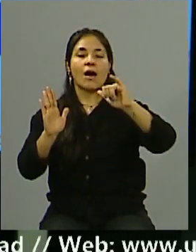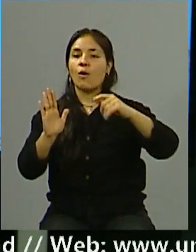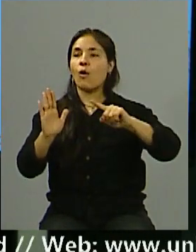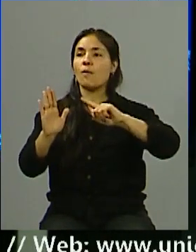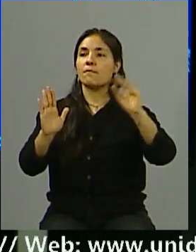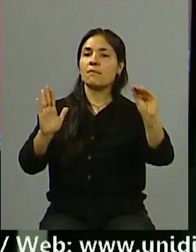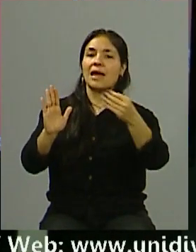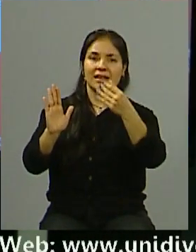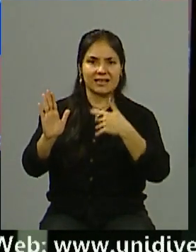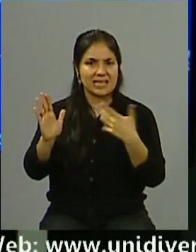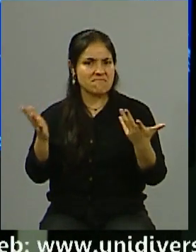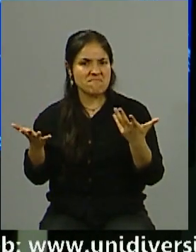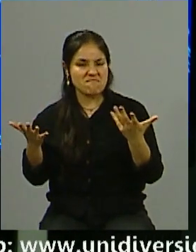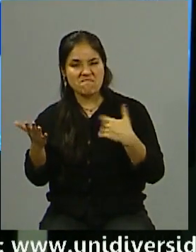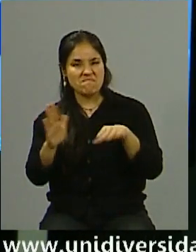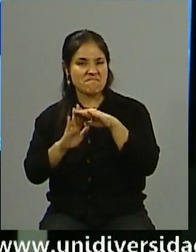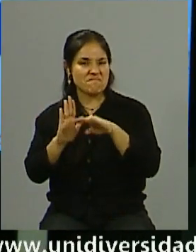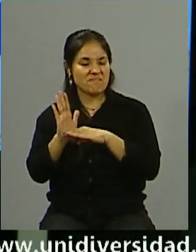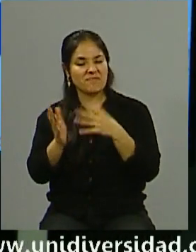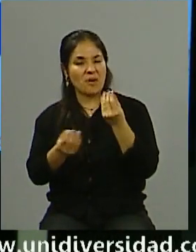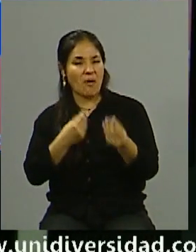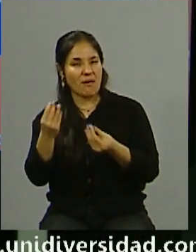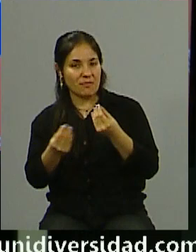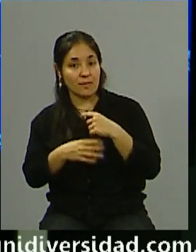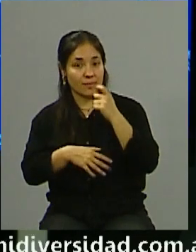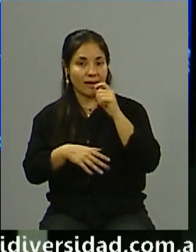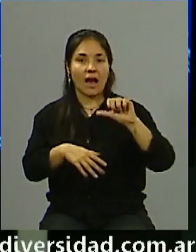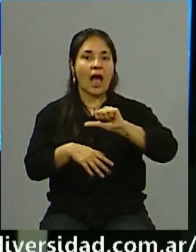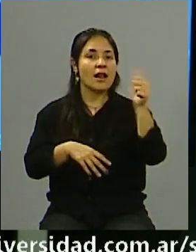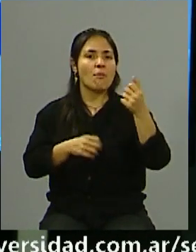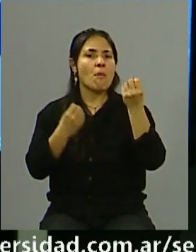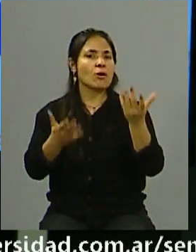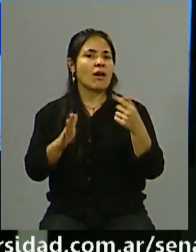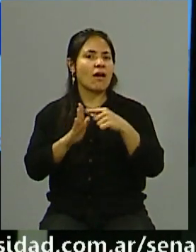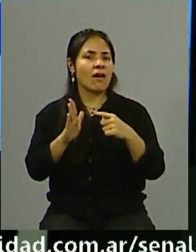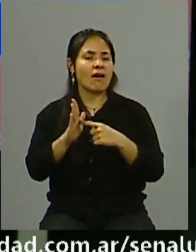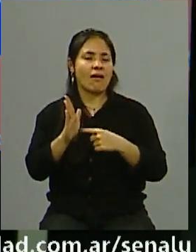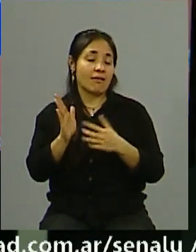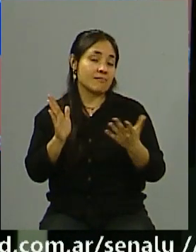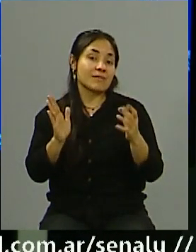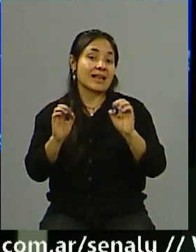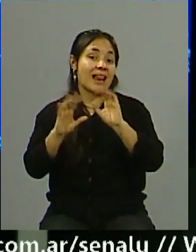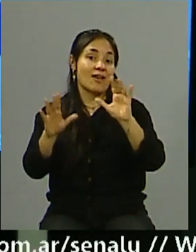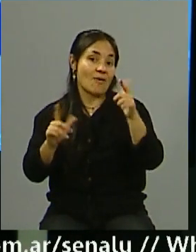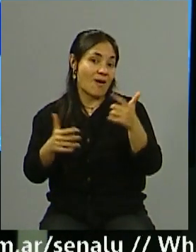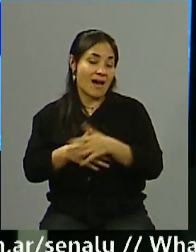qué? ¿Qué te hace ganador de un debate de ese estilo? Nadie desarrolla por qué se